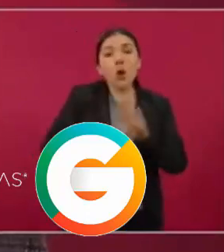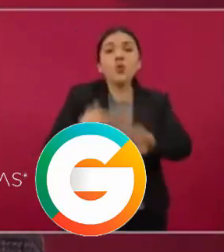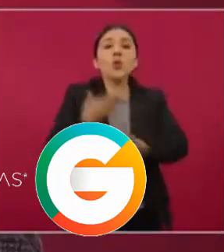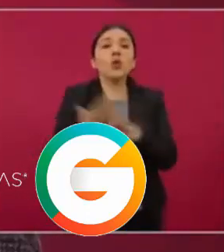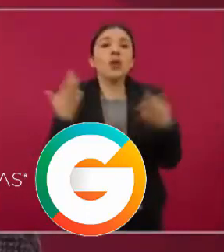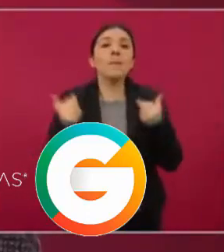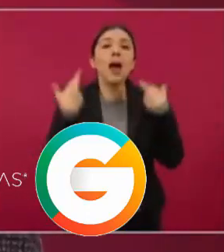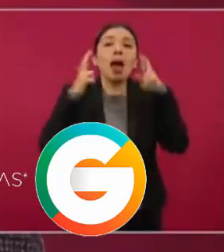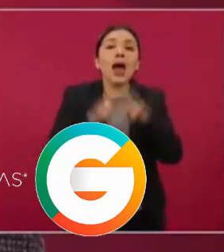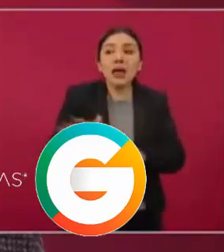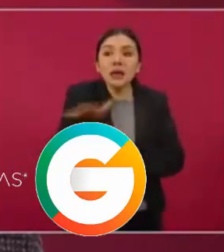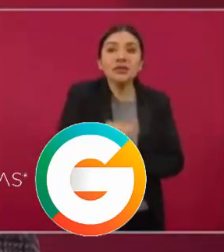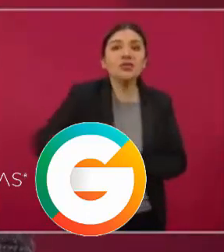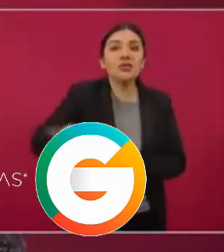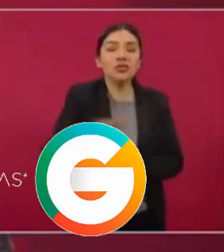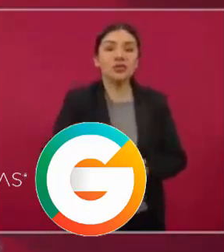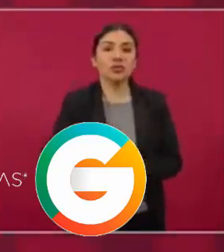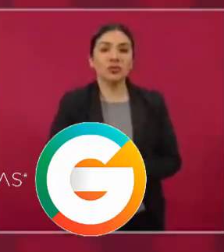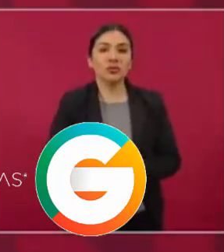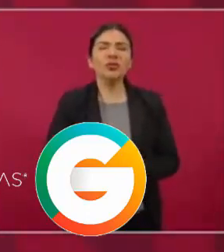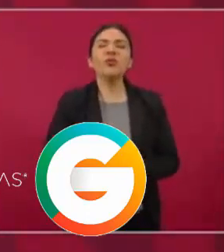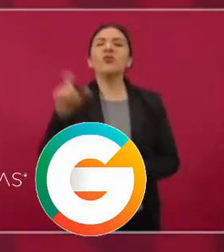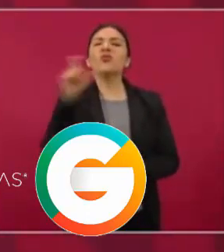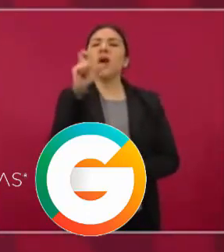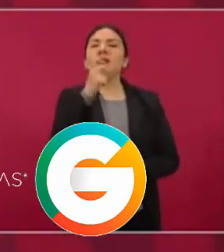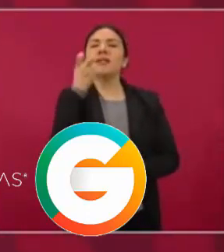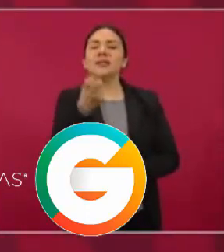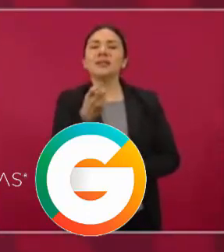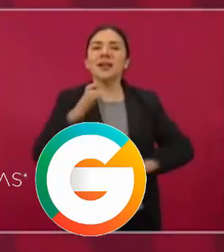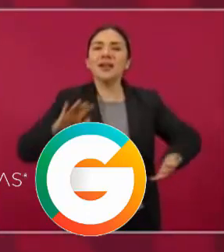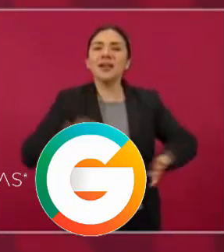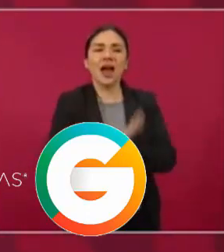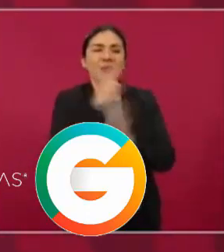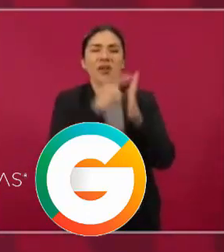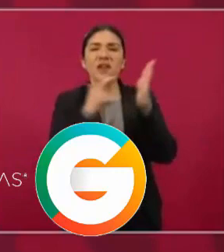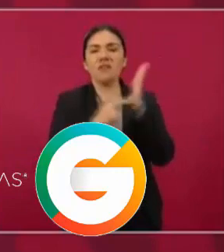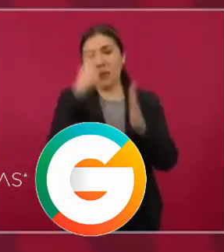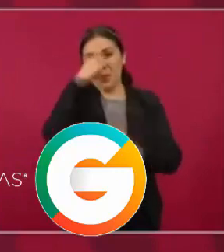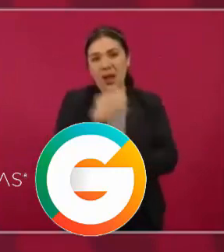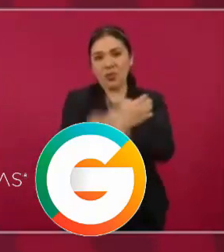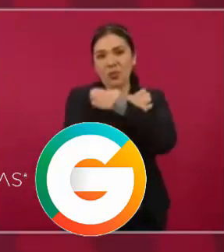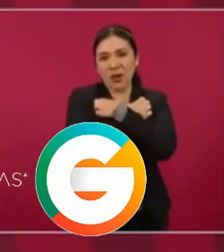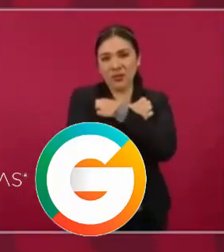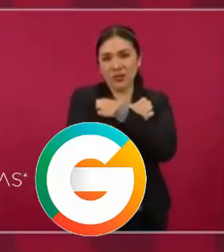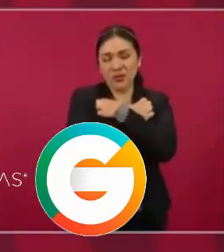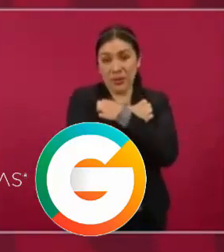maestros cuando la llamada reforma educativa.